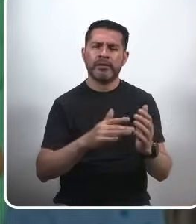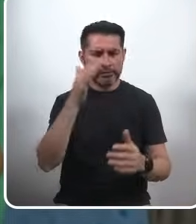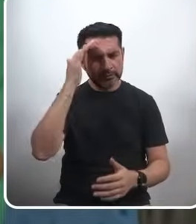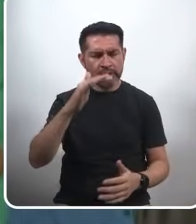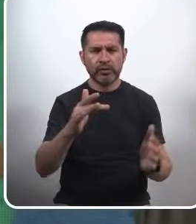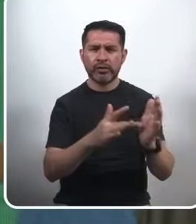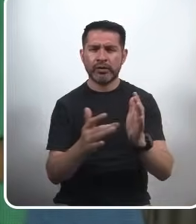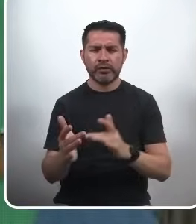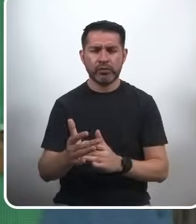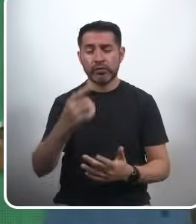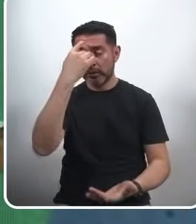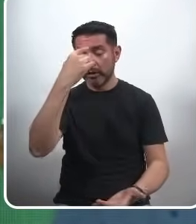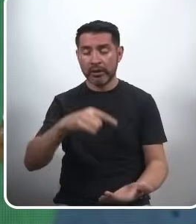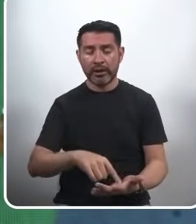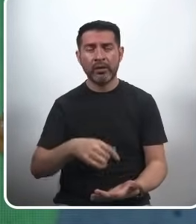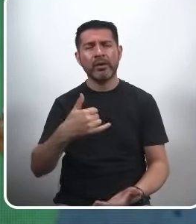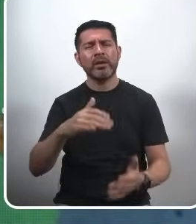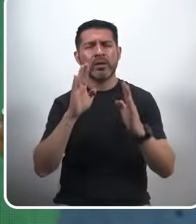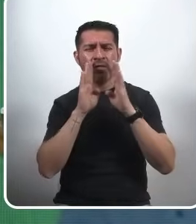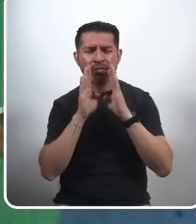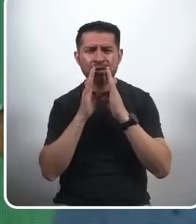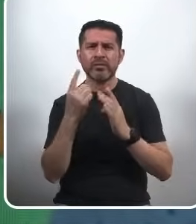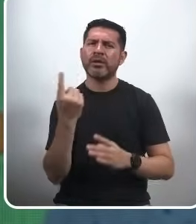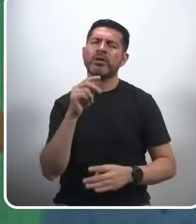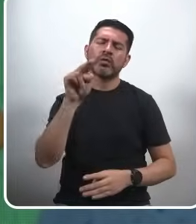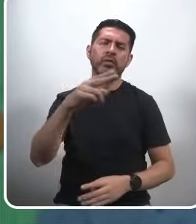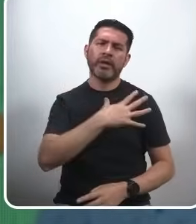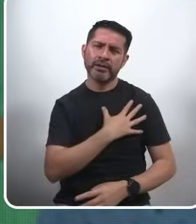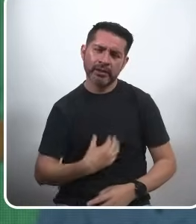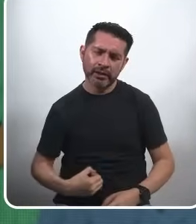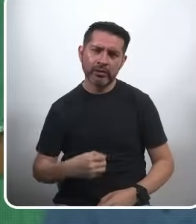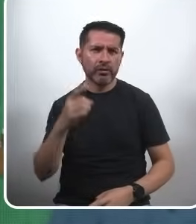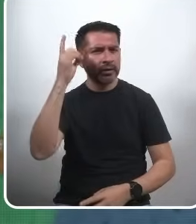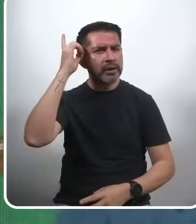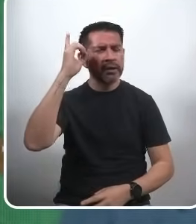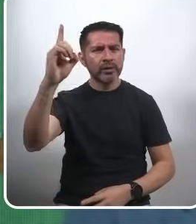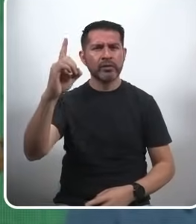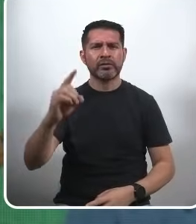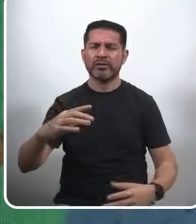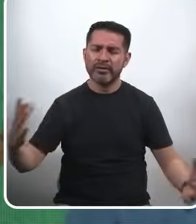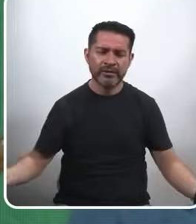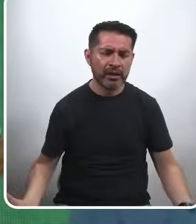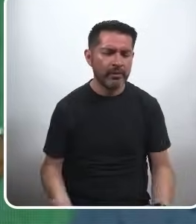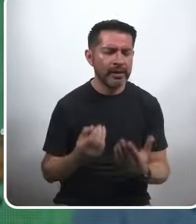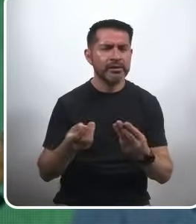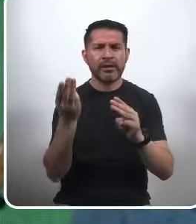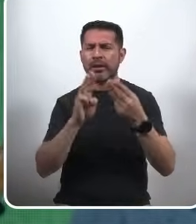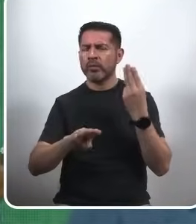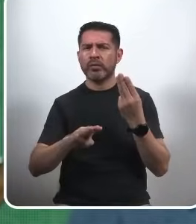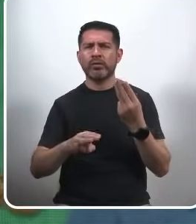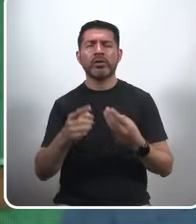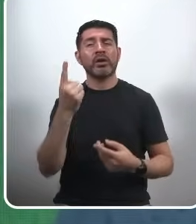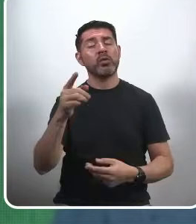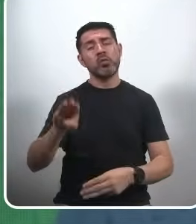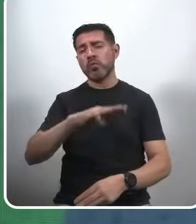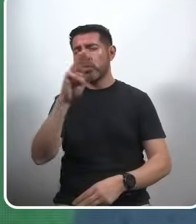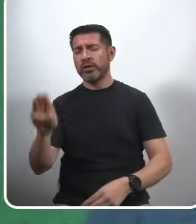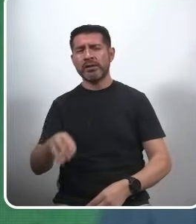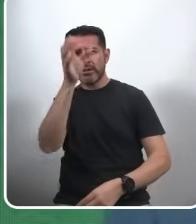y confieso que eres el Hijo de Dios, el Salvador del mundo, que moriste en la cruz por mis pecados